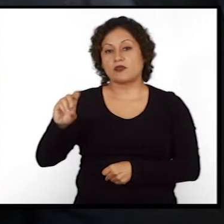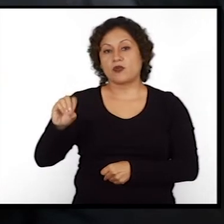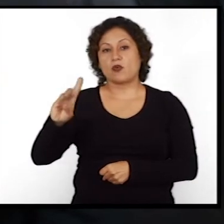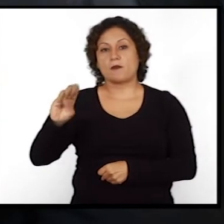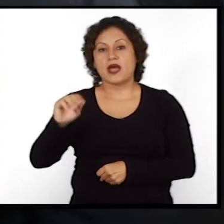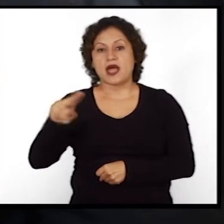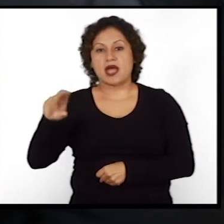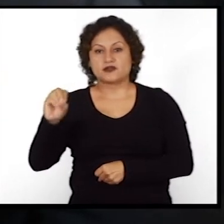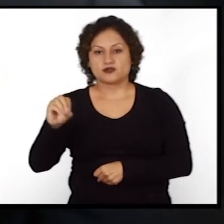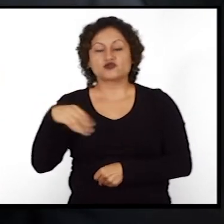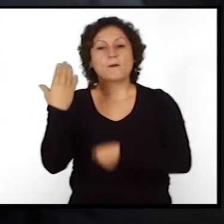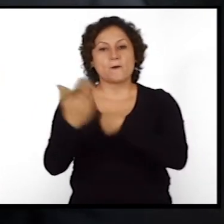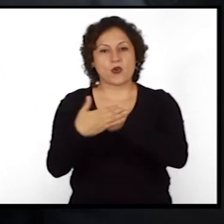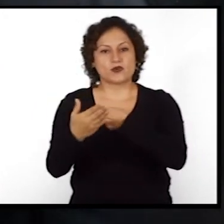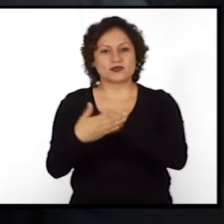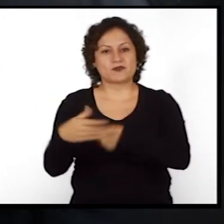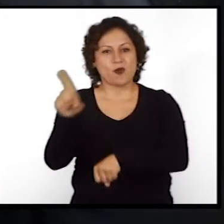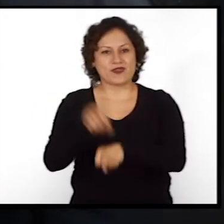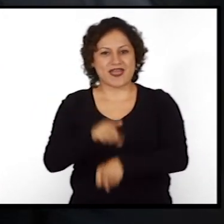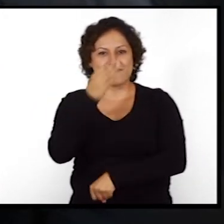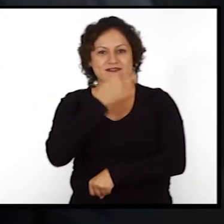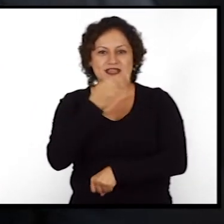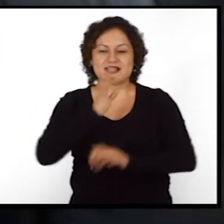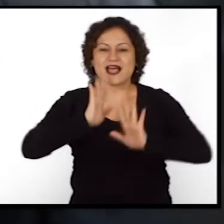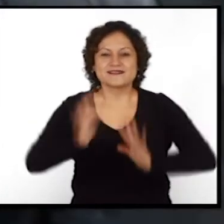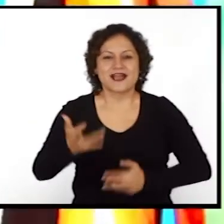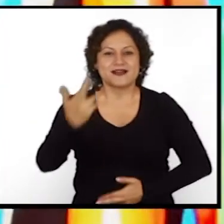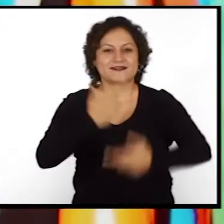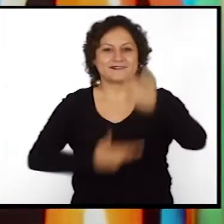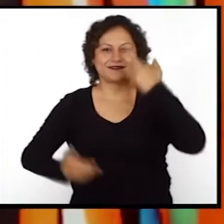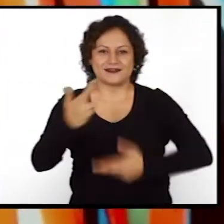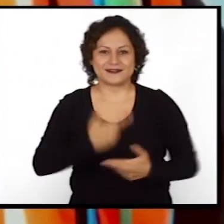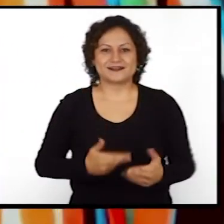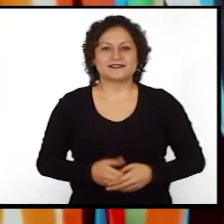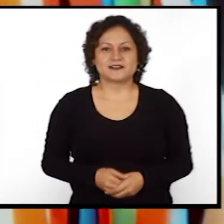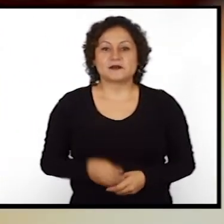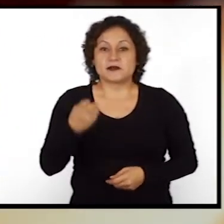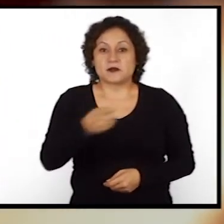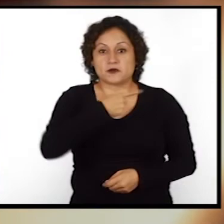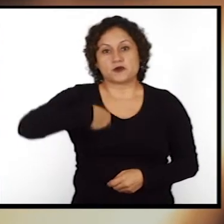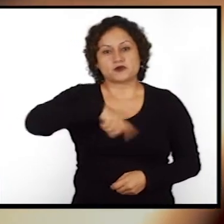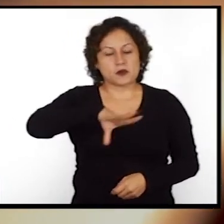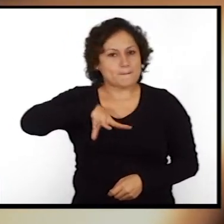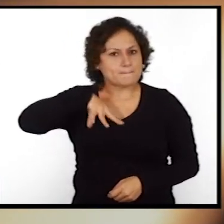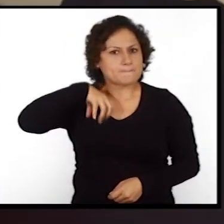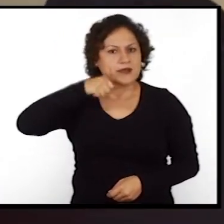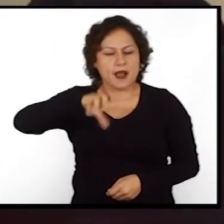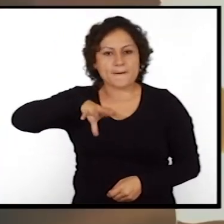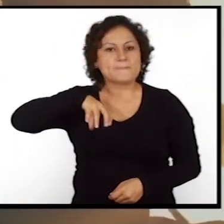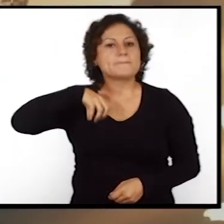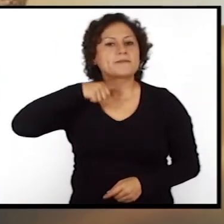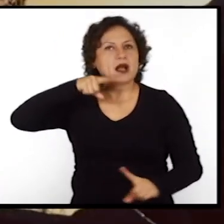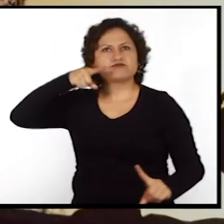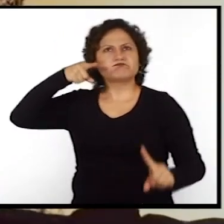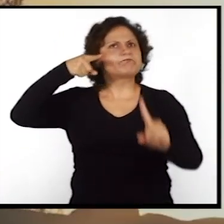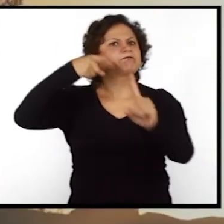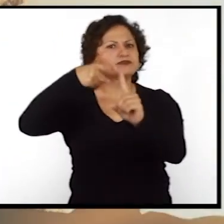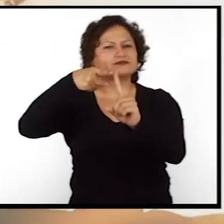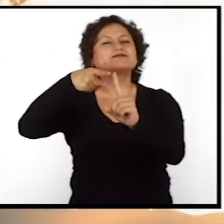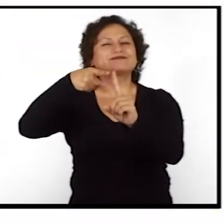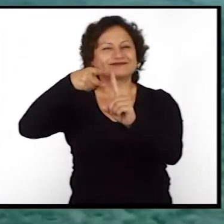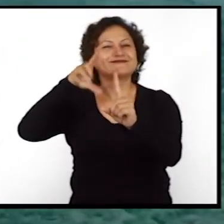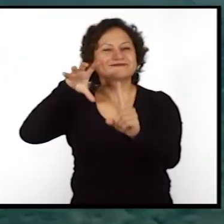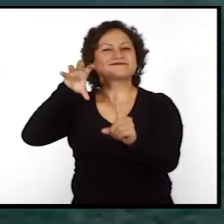Eduardo Baños Gómez, los días de fiesta están de vuelta. Un reto enorme que precisa nuestro máximo esfuerzo. Sin